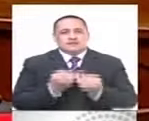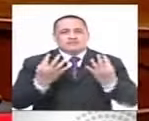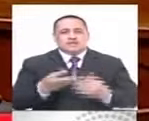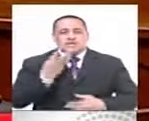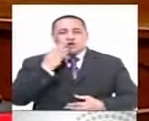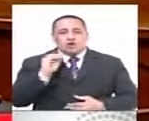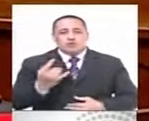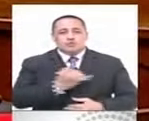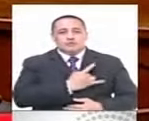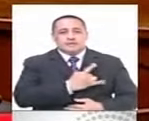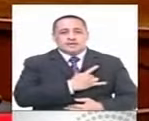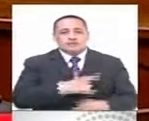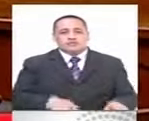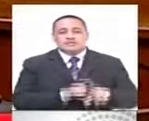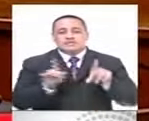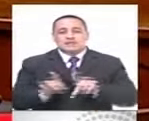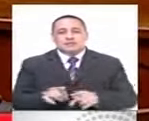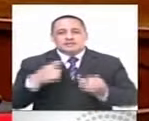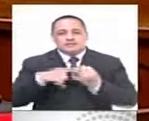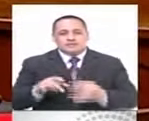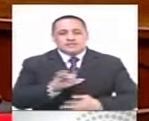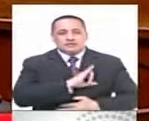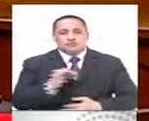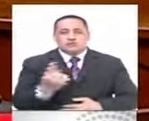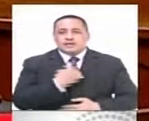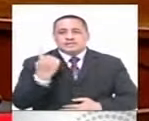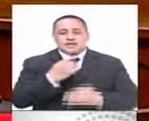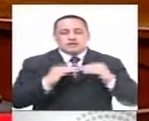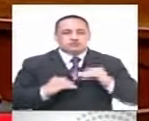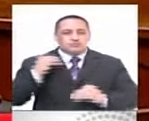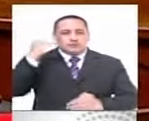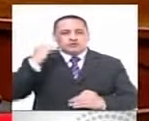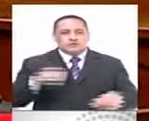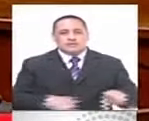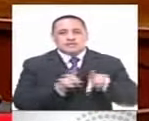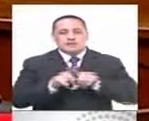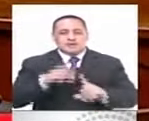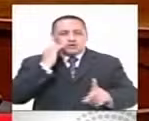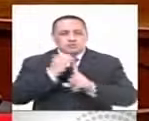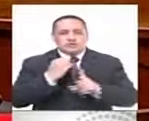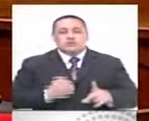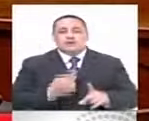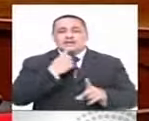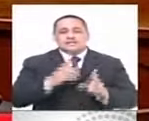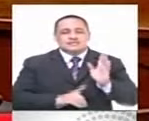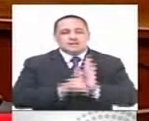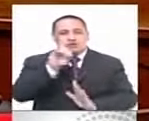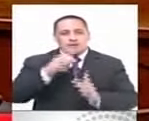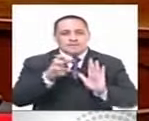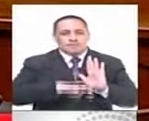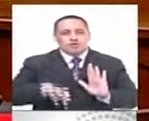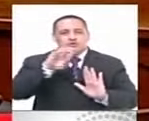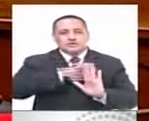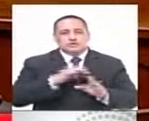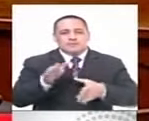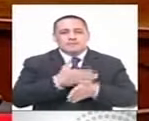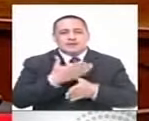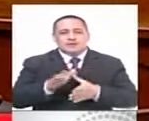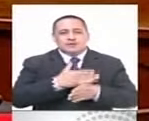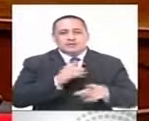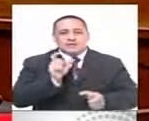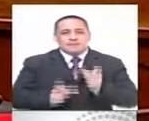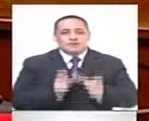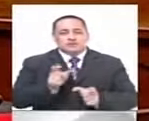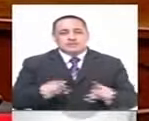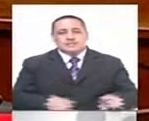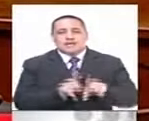estudiantes universitarios y de institutos técnicos superiores. El objetivo es desarrollar proyectos de participación